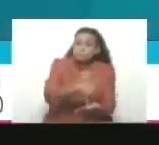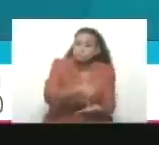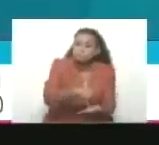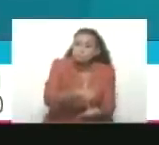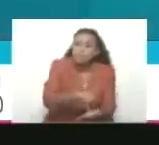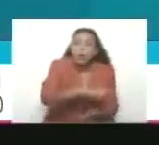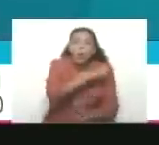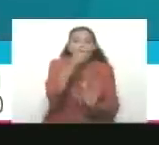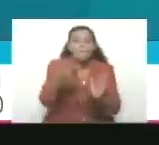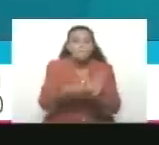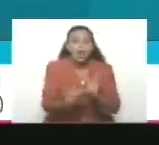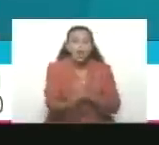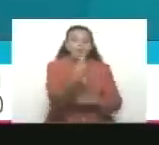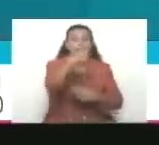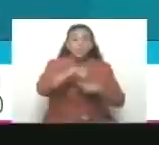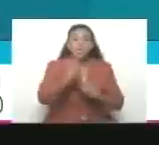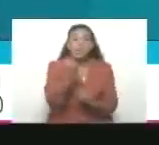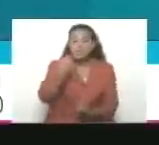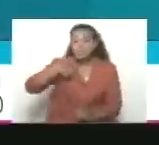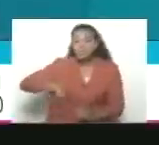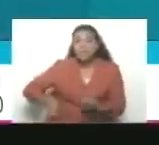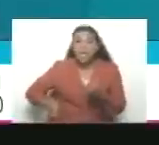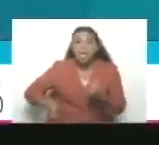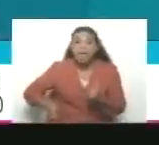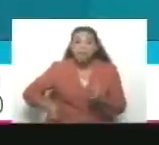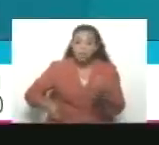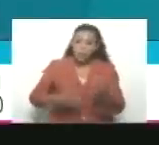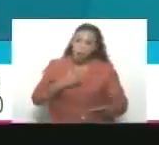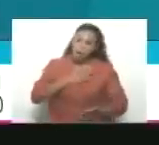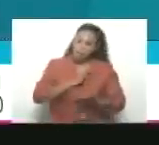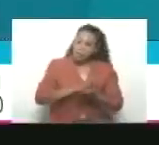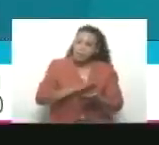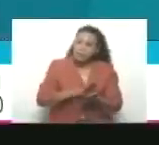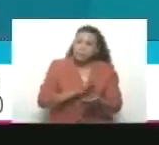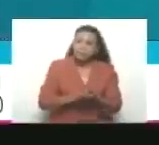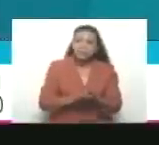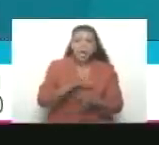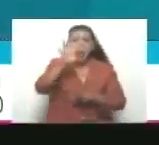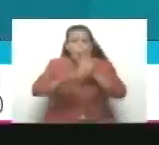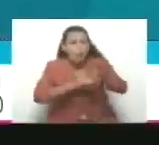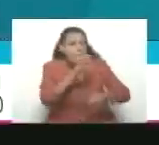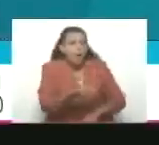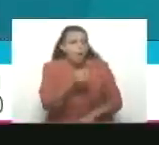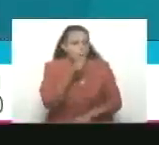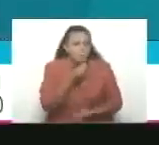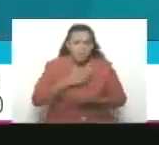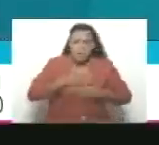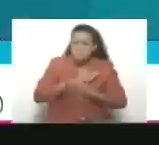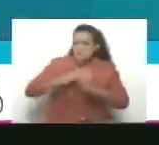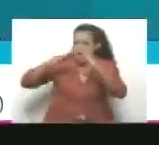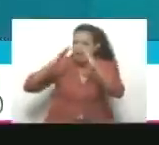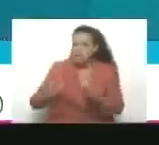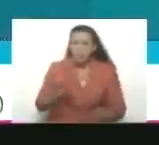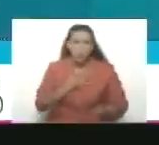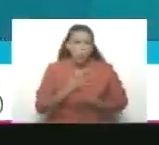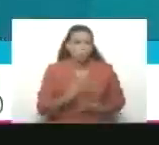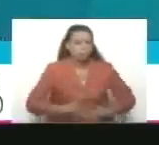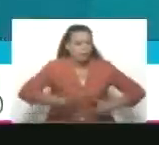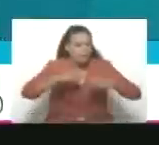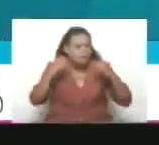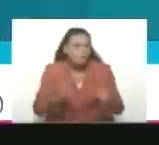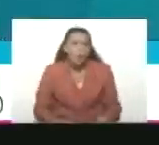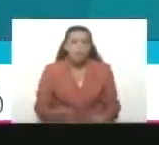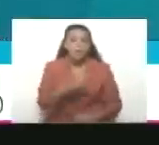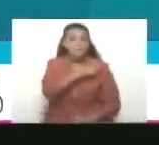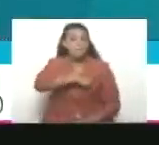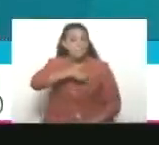completamente el ingreso de los venezolanos la seguridad social repotenciar y relanzar con más fuerza todas